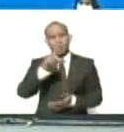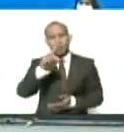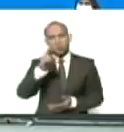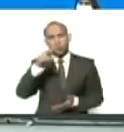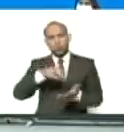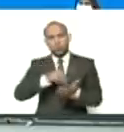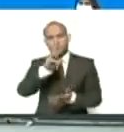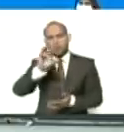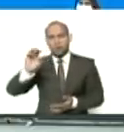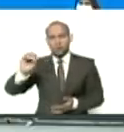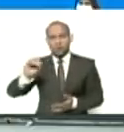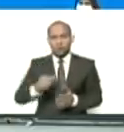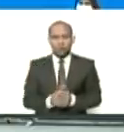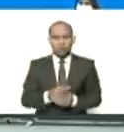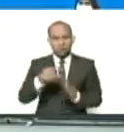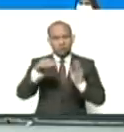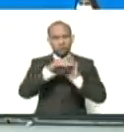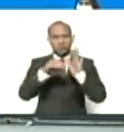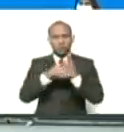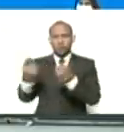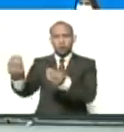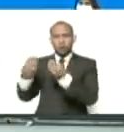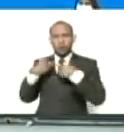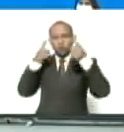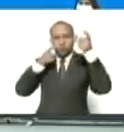2021-2030 es la agenda que nos dejó Chávez.